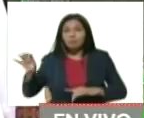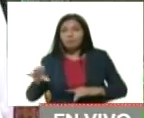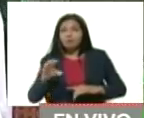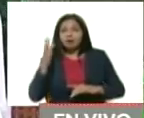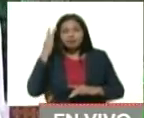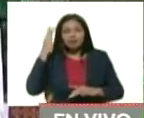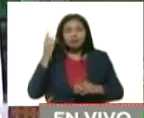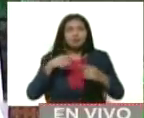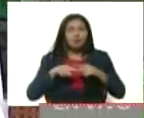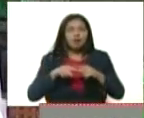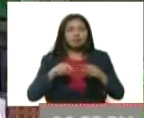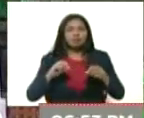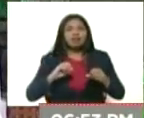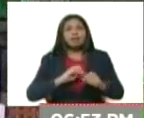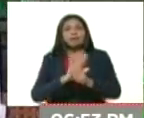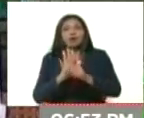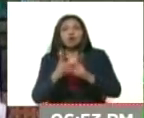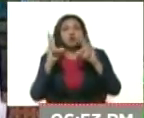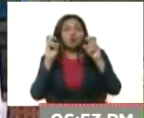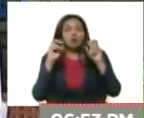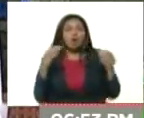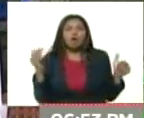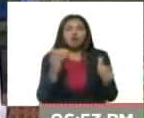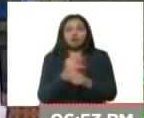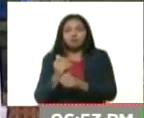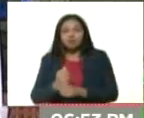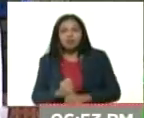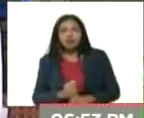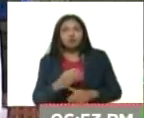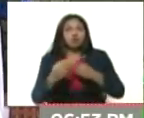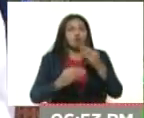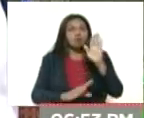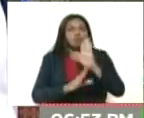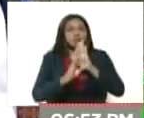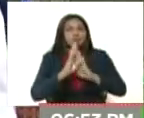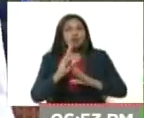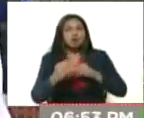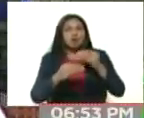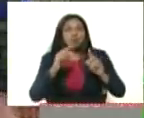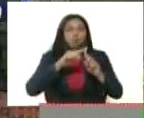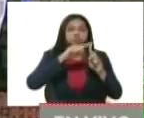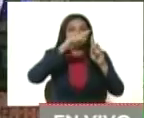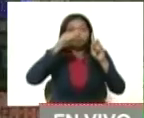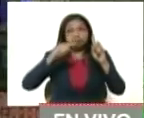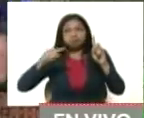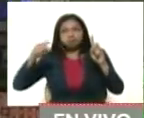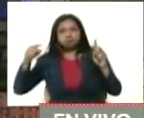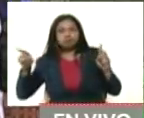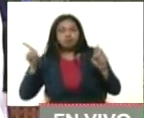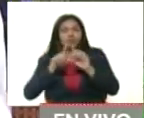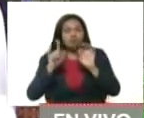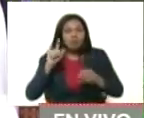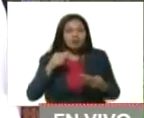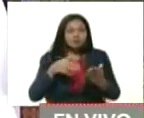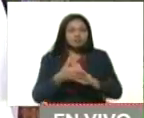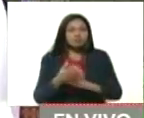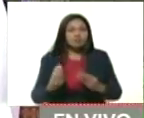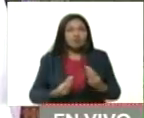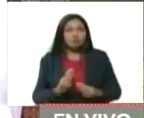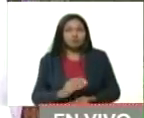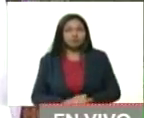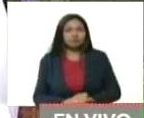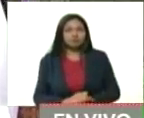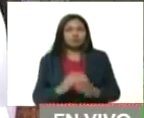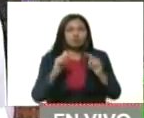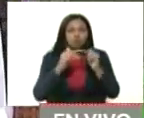la pandemia. Cuántos nuevos casos han aparecido, cómo han crecido, cómo son las curvas de crecimiento, si son curvas exponenciales, si son